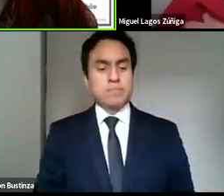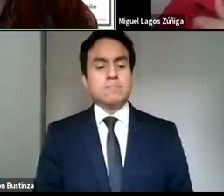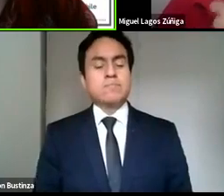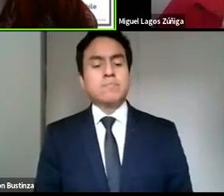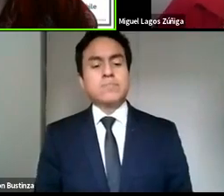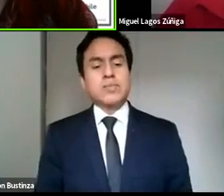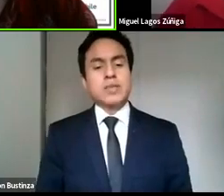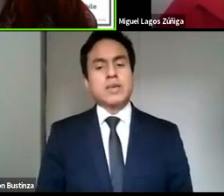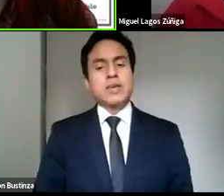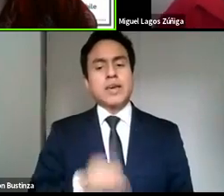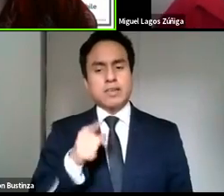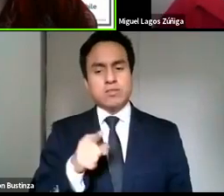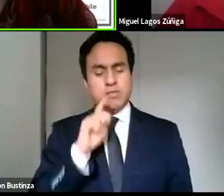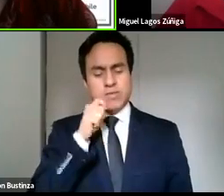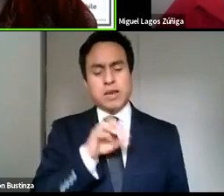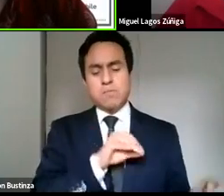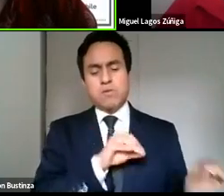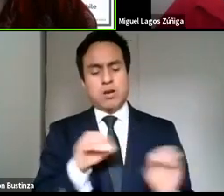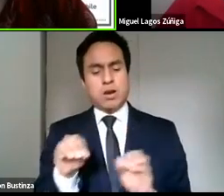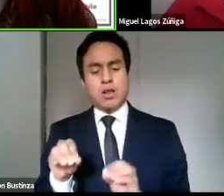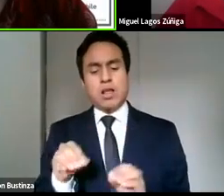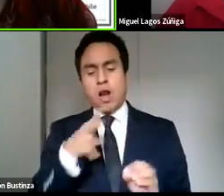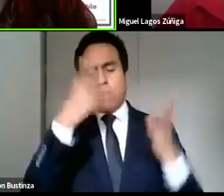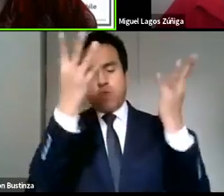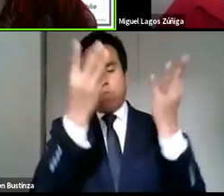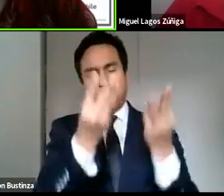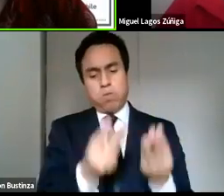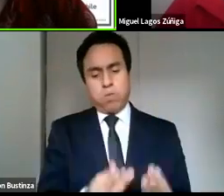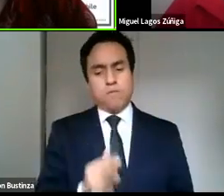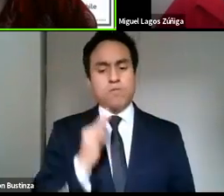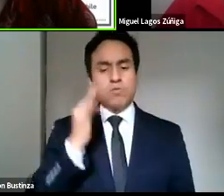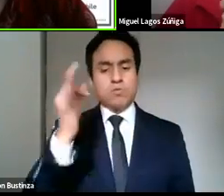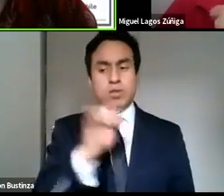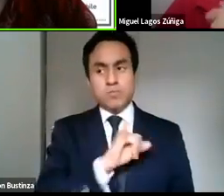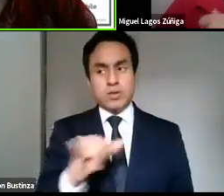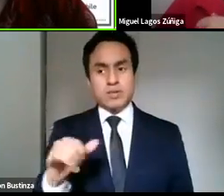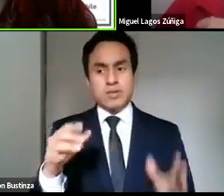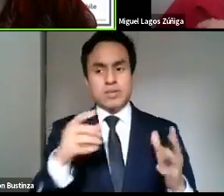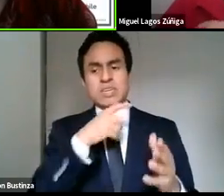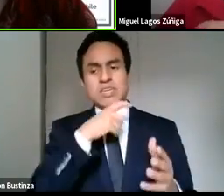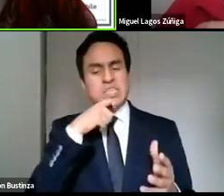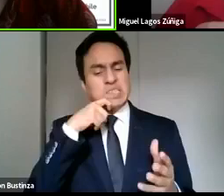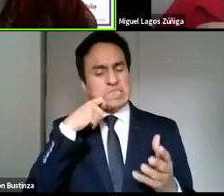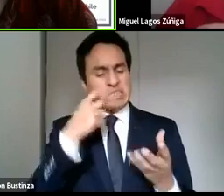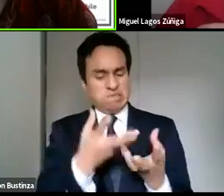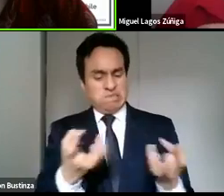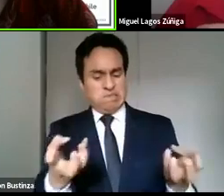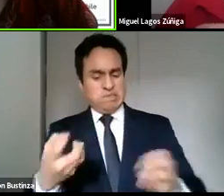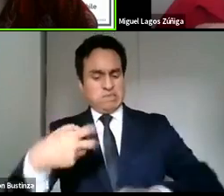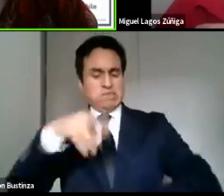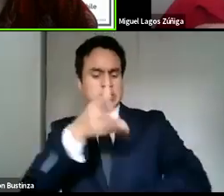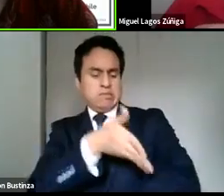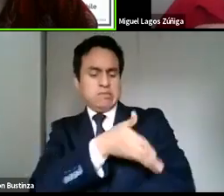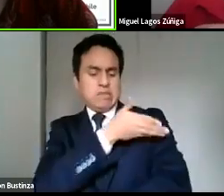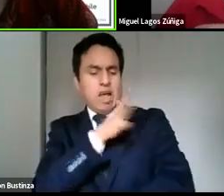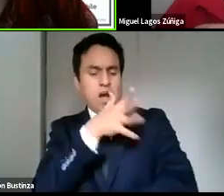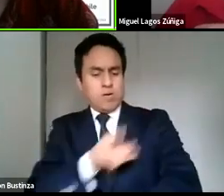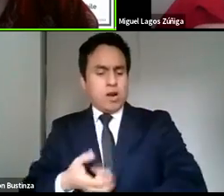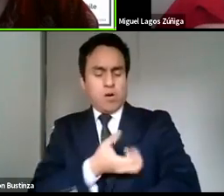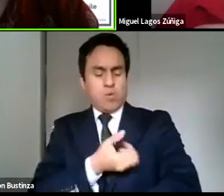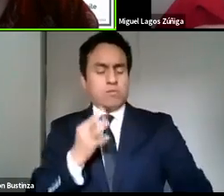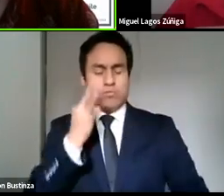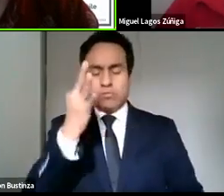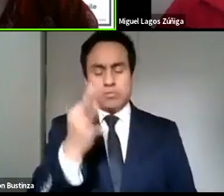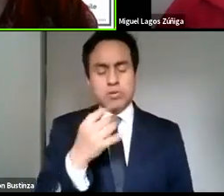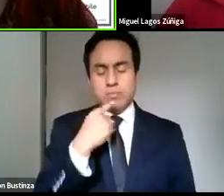¿No sería eso prolongar nuestra agonía hídrica y de paso acelerar la desertificación en las zonas donde se extraiga agua?